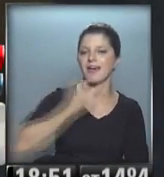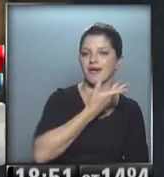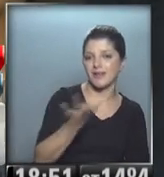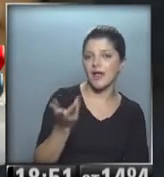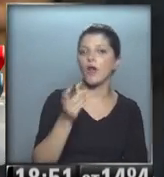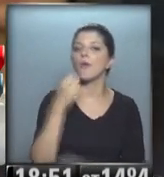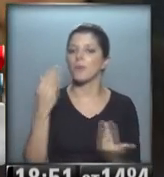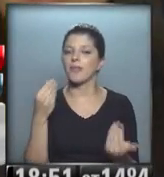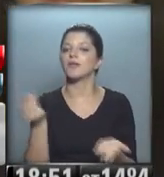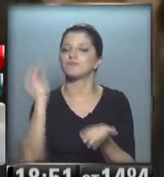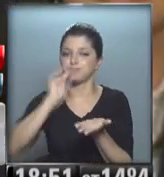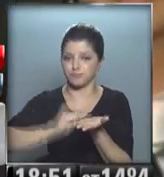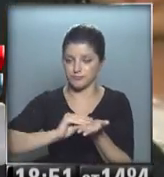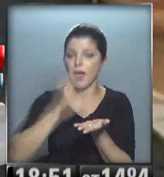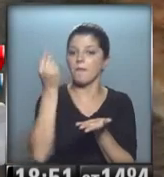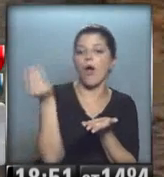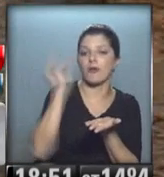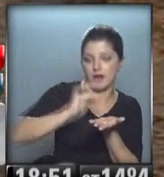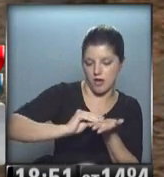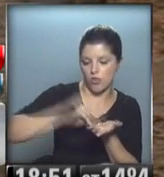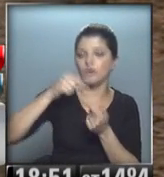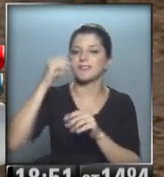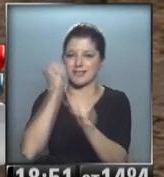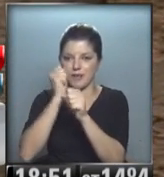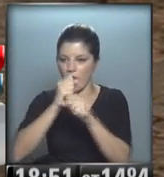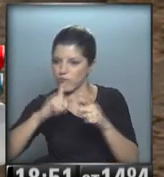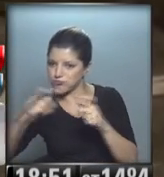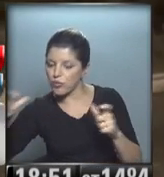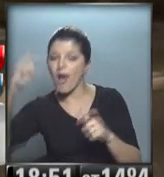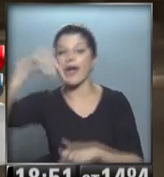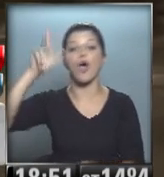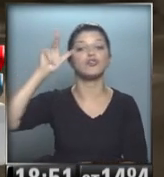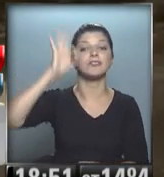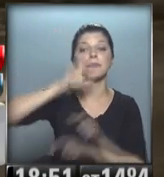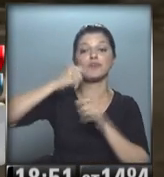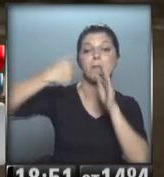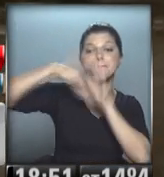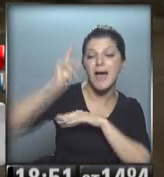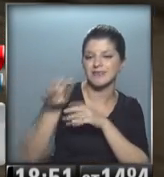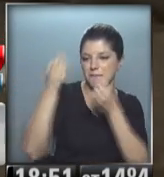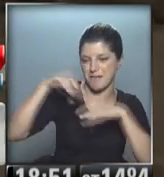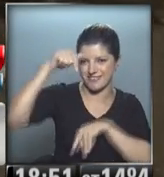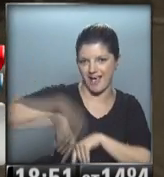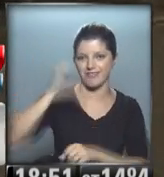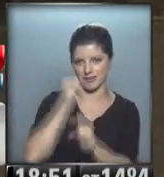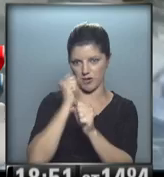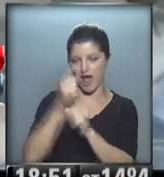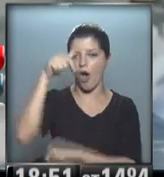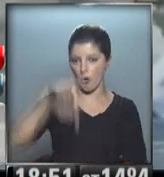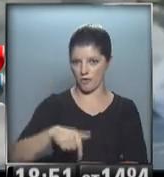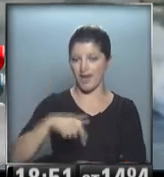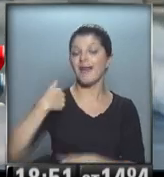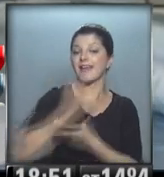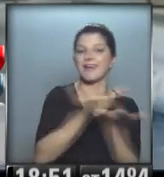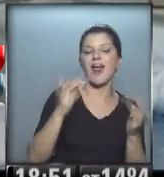agregado, nos permiten generar empleo local. Hay más de 80 nuevos trabajadores que van a empezar a trabajar aquí en Hachal. la mayoría de ellos